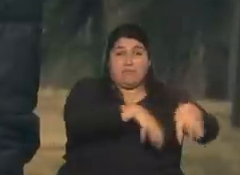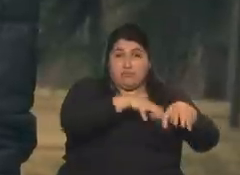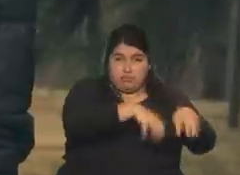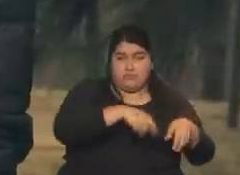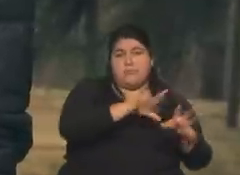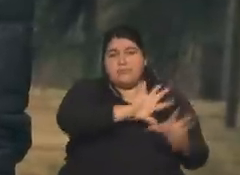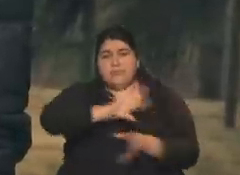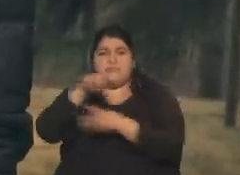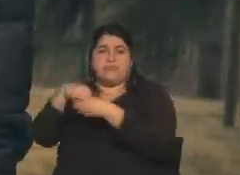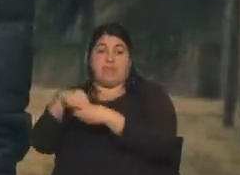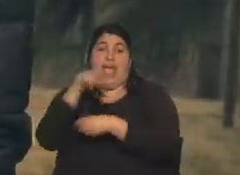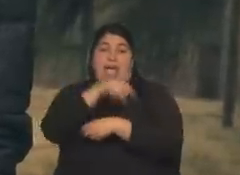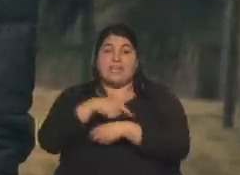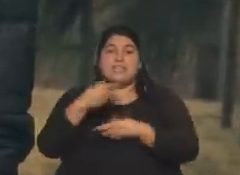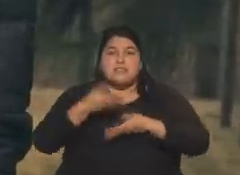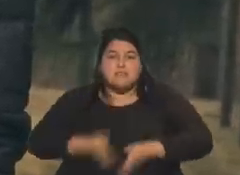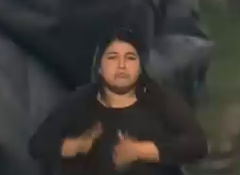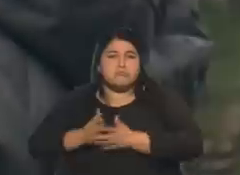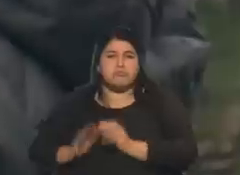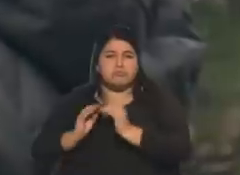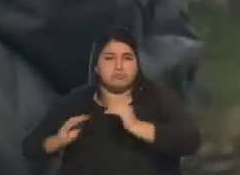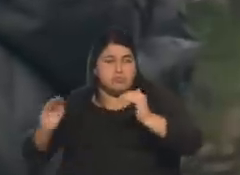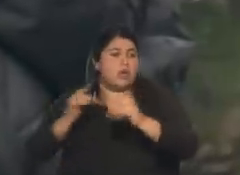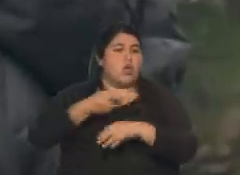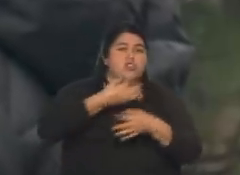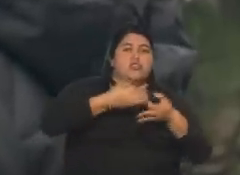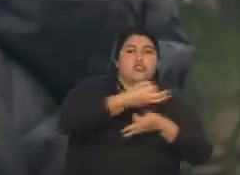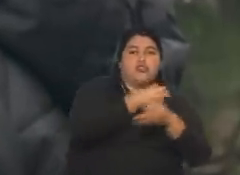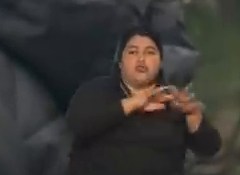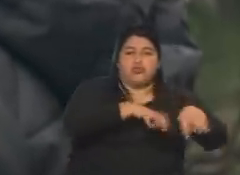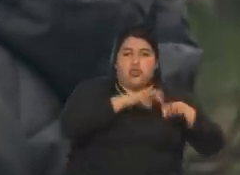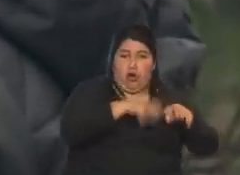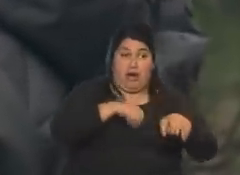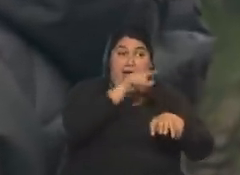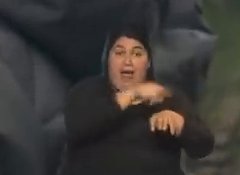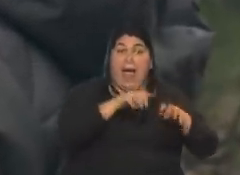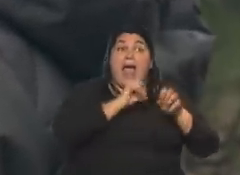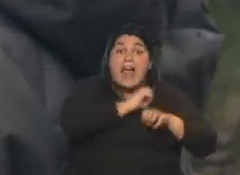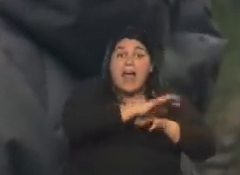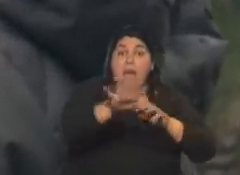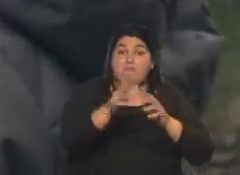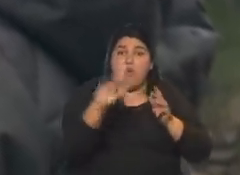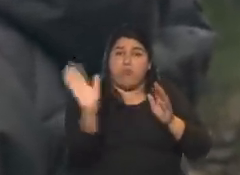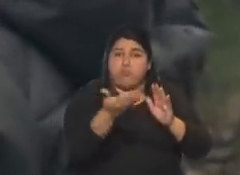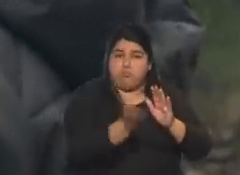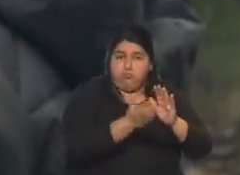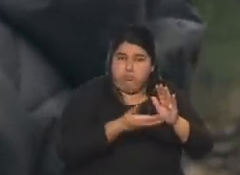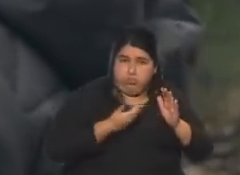hay cría y soja sobre campos deforestados. No te olvides que somos el top 10